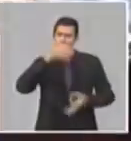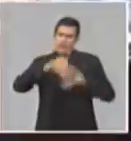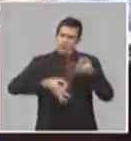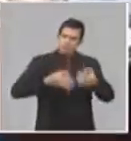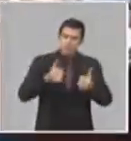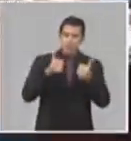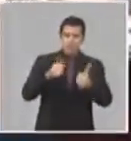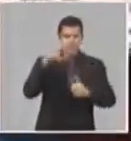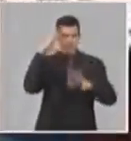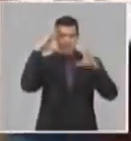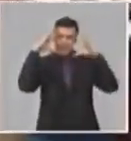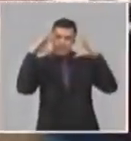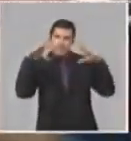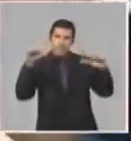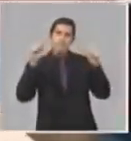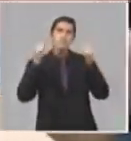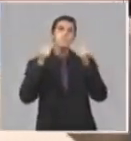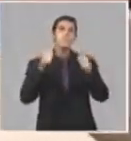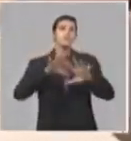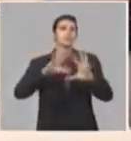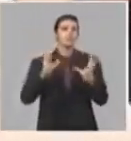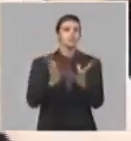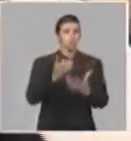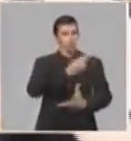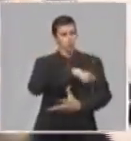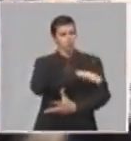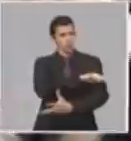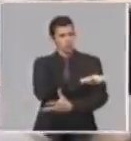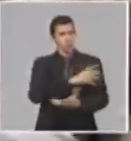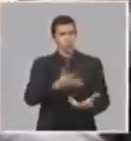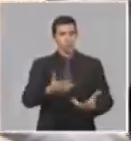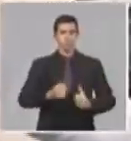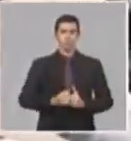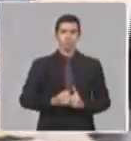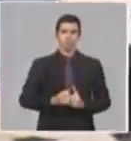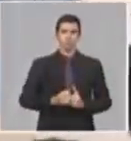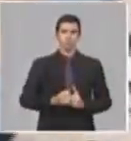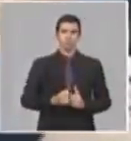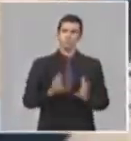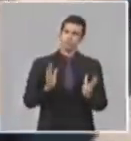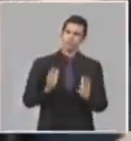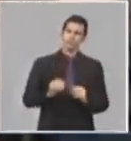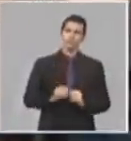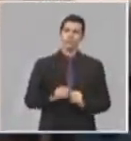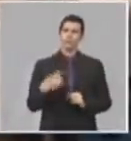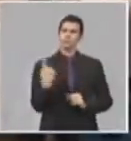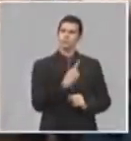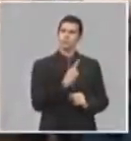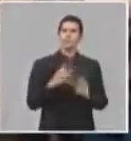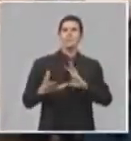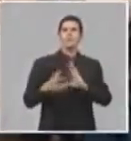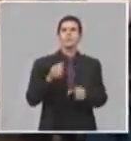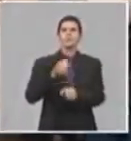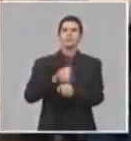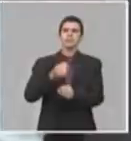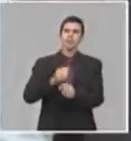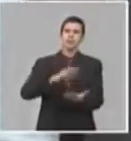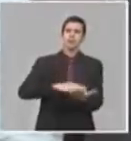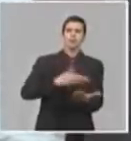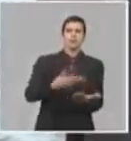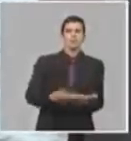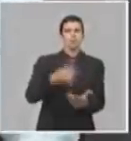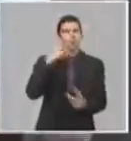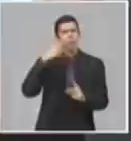estas tiene menos peso. Pero esto es un sistema de medidas y que está orientado precisamente a eso, a